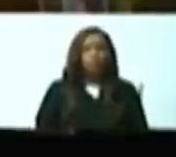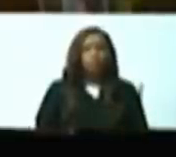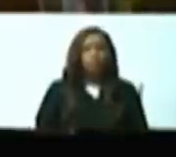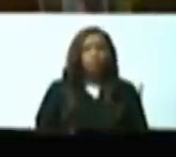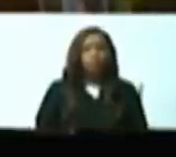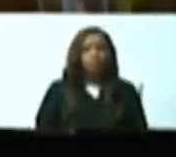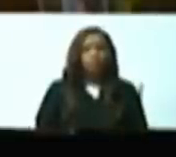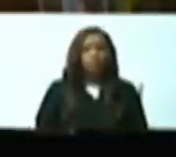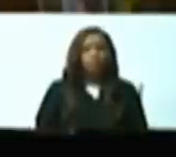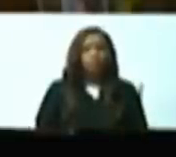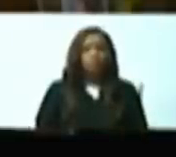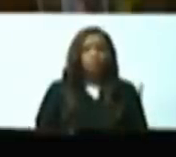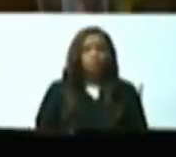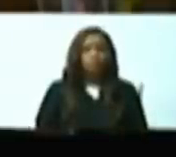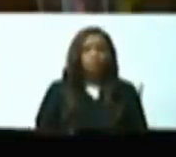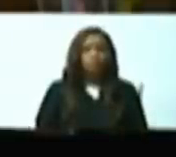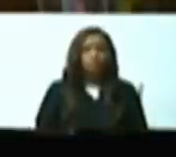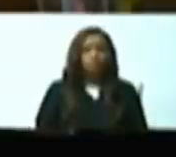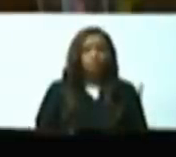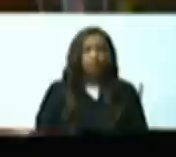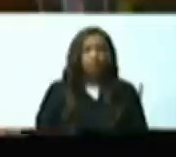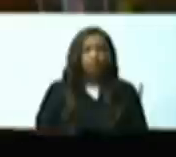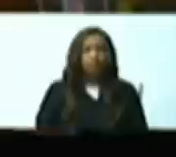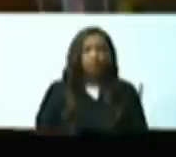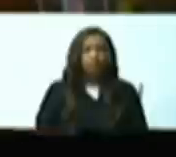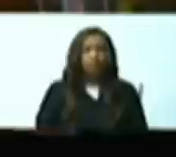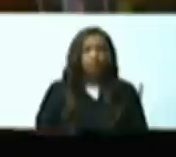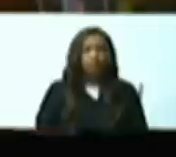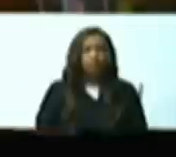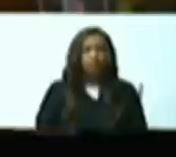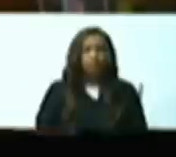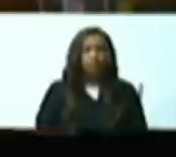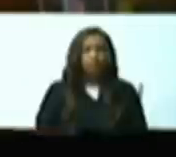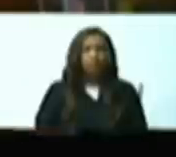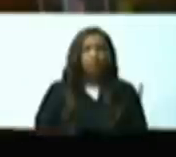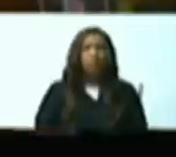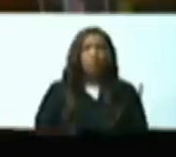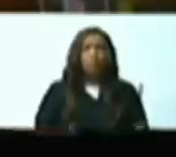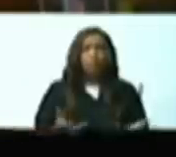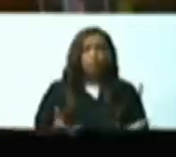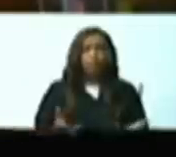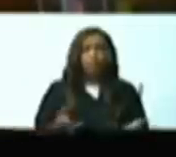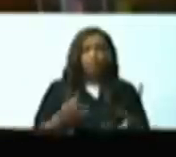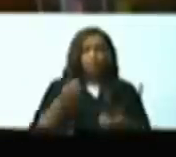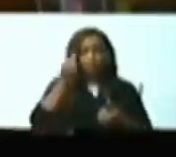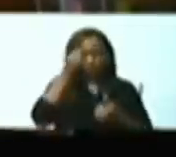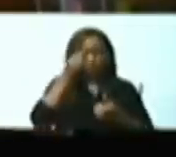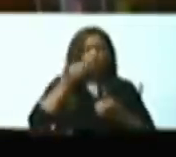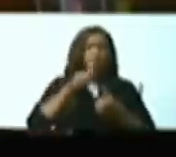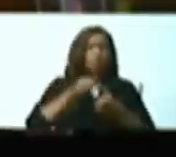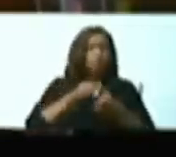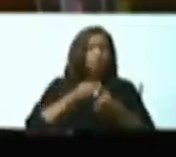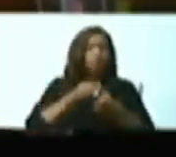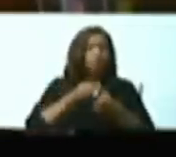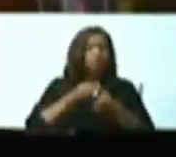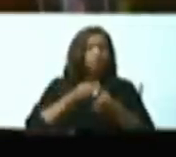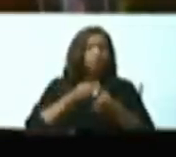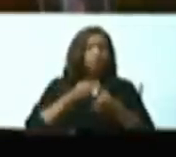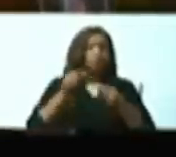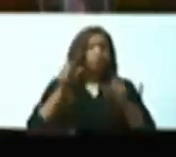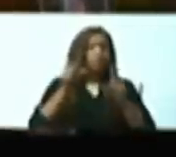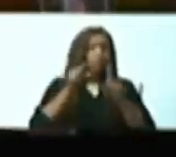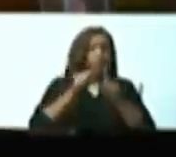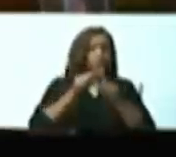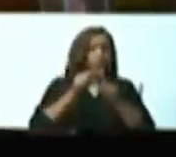decir, es contra el cuerpo, no es contra una práctica específica de una gente que incumplió la ley. Entonces, nada, si usted conoce